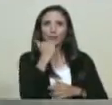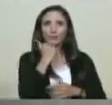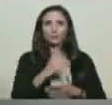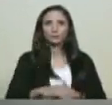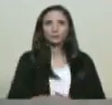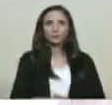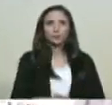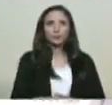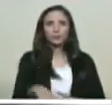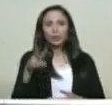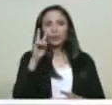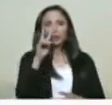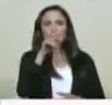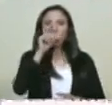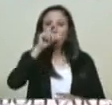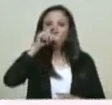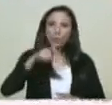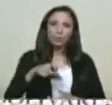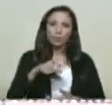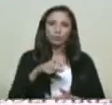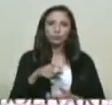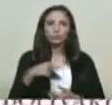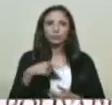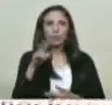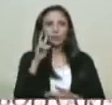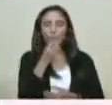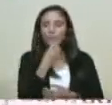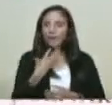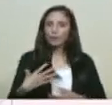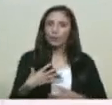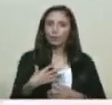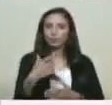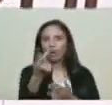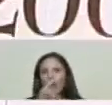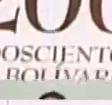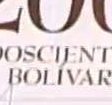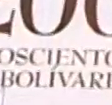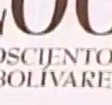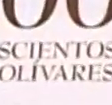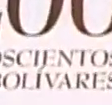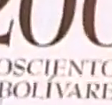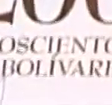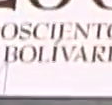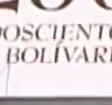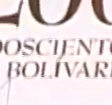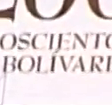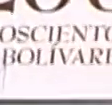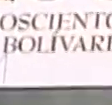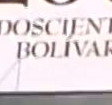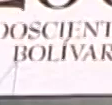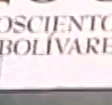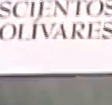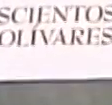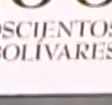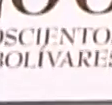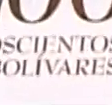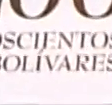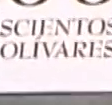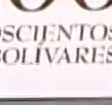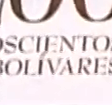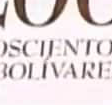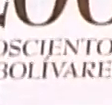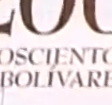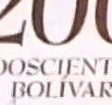Aquí está la guacamaya venezolana, una belleza de verdad, esto es, se pierde de vista, una obra de arte, lo